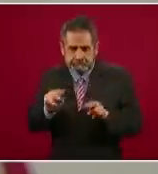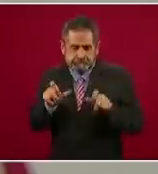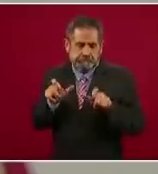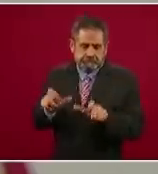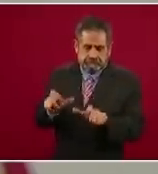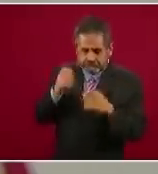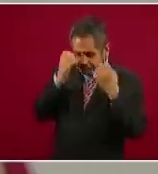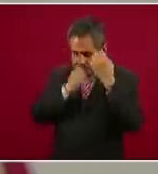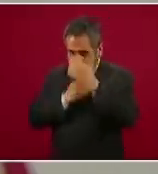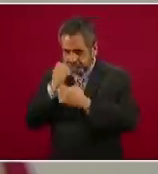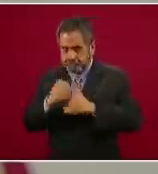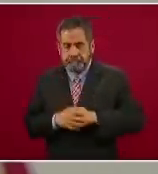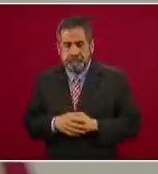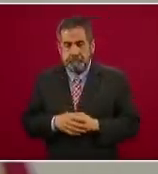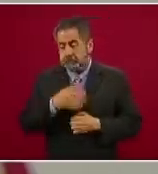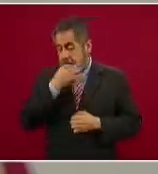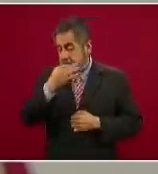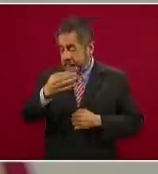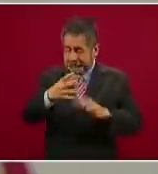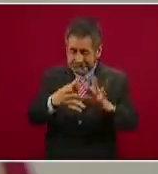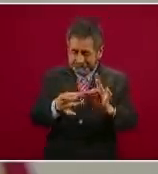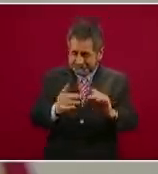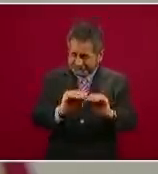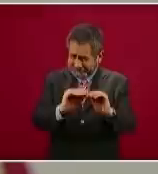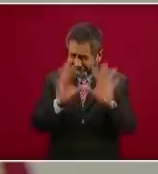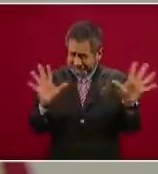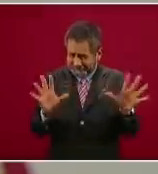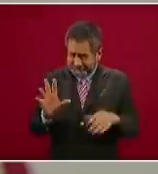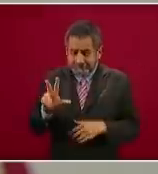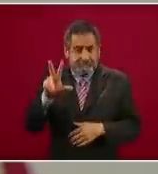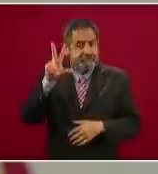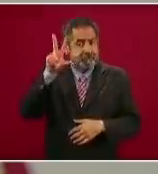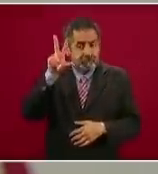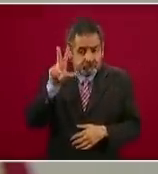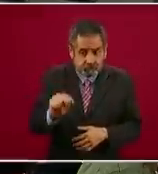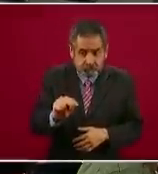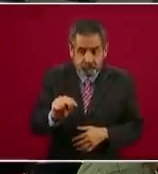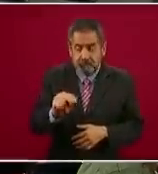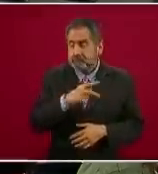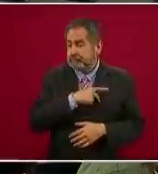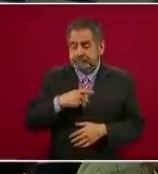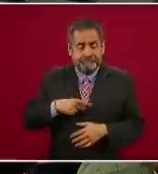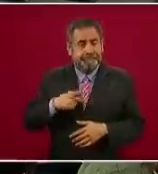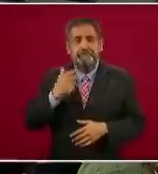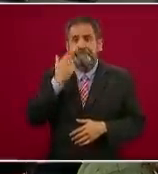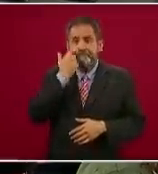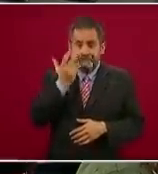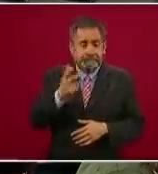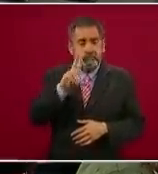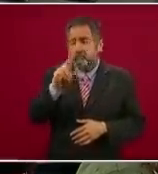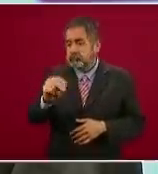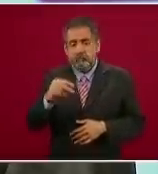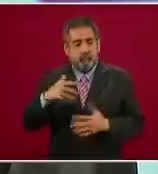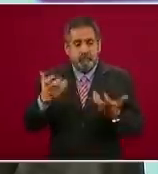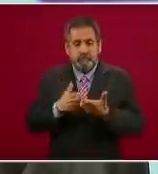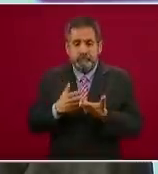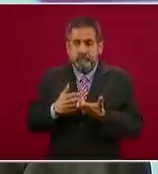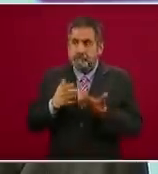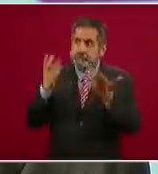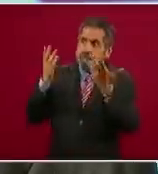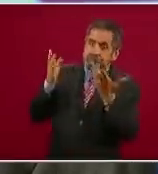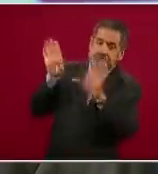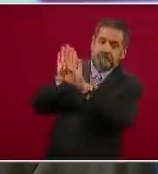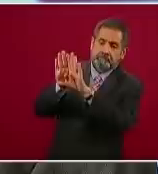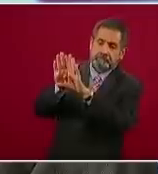idea. No se pretende, quiero dejarlo sumamente claro, no se pretende ni se piensa hacer restringir